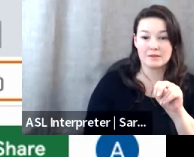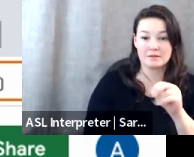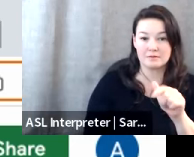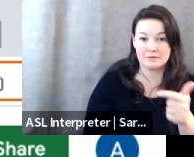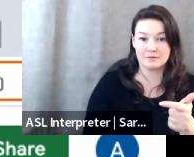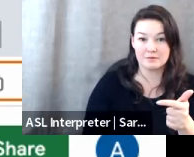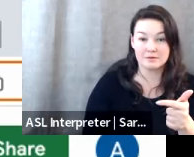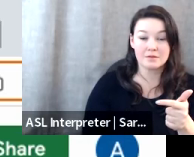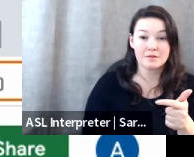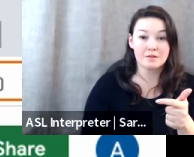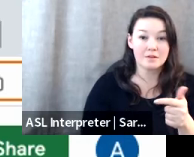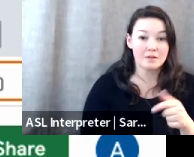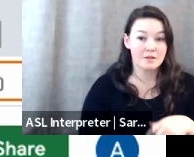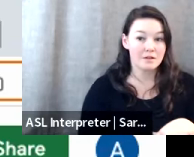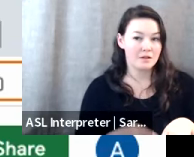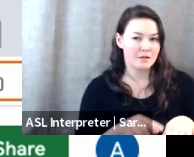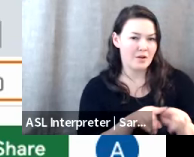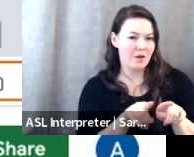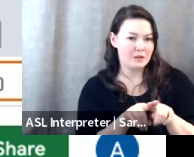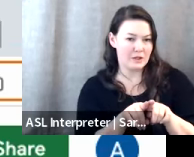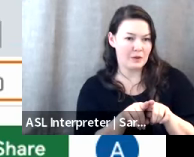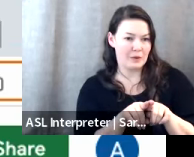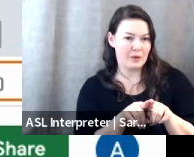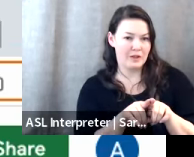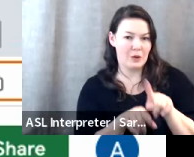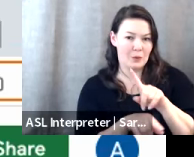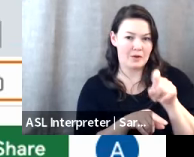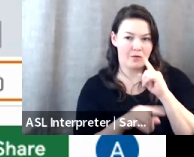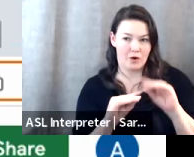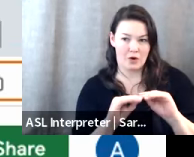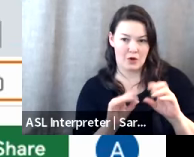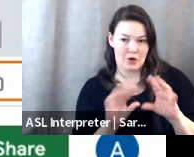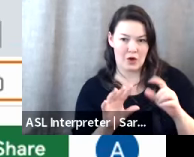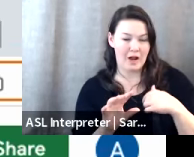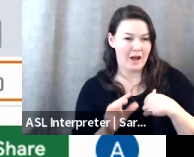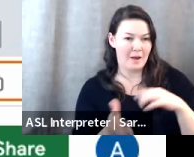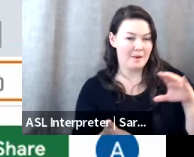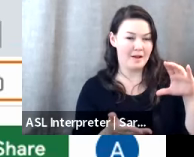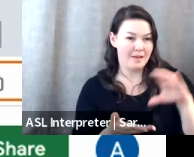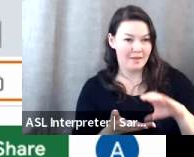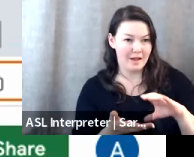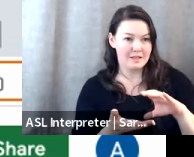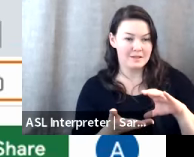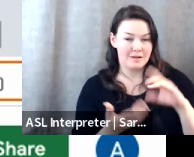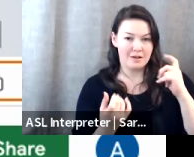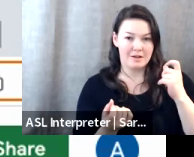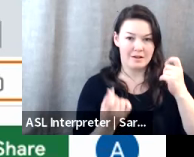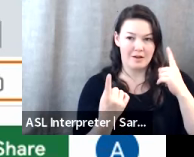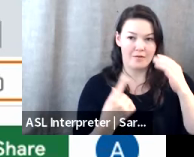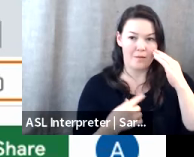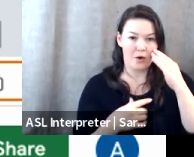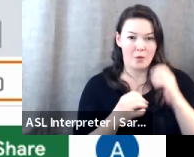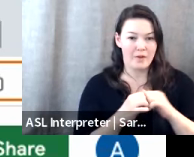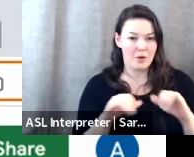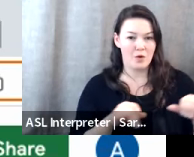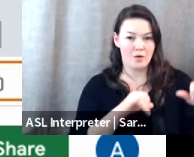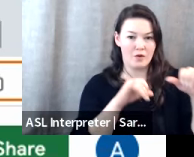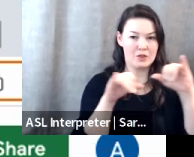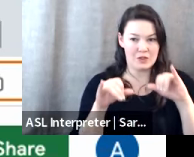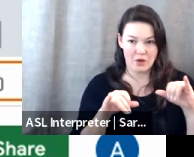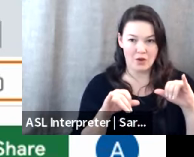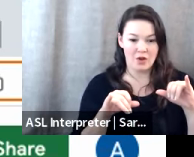Thanks. I also just had a clarifying question because I'm less familiar with the universal basic income concept. And Susan, I didn't hear if your answer from the